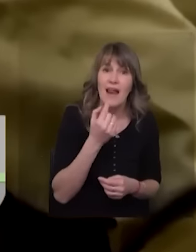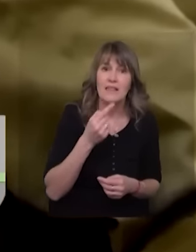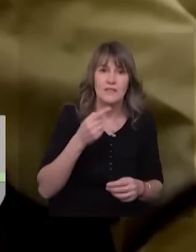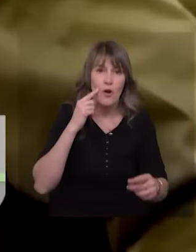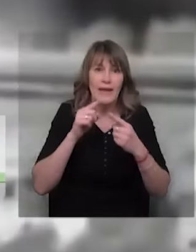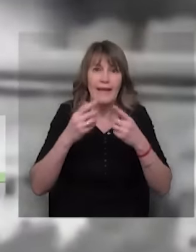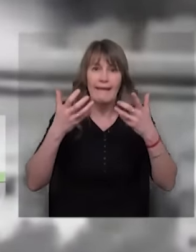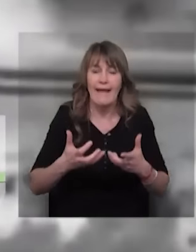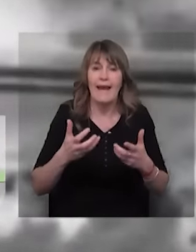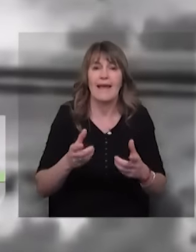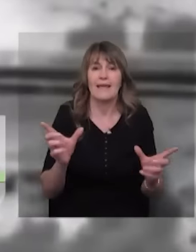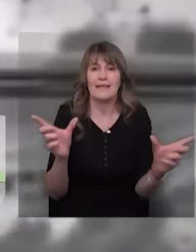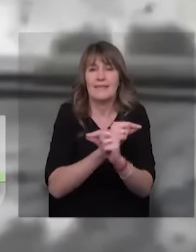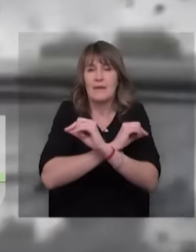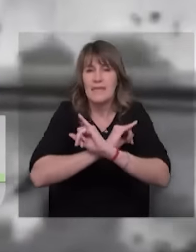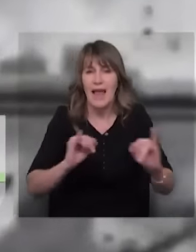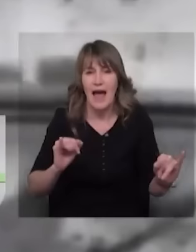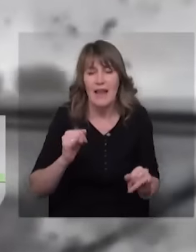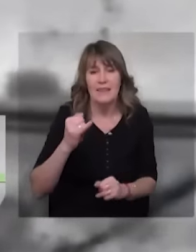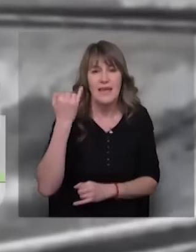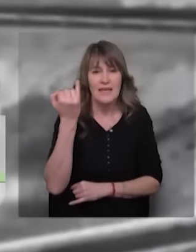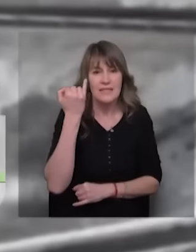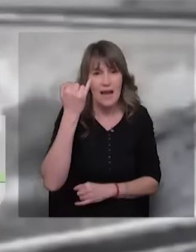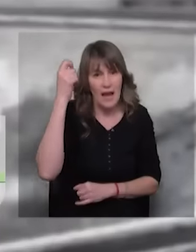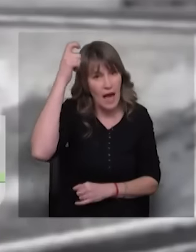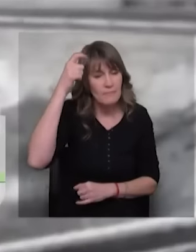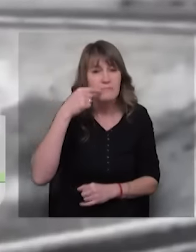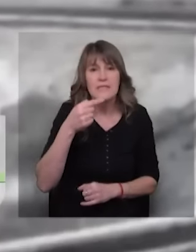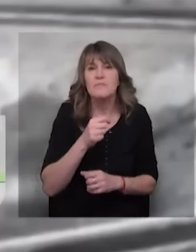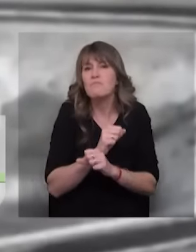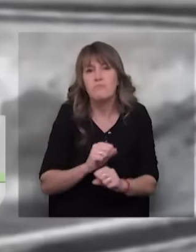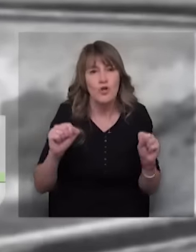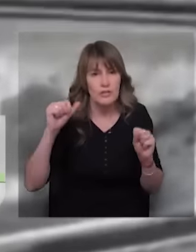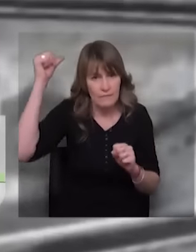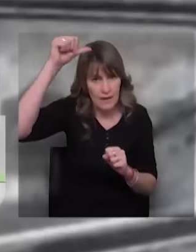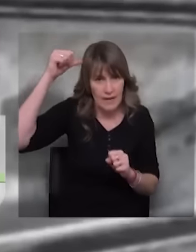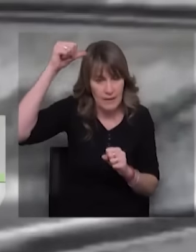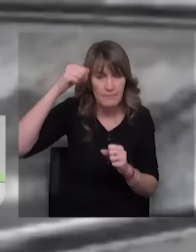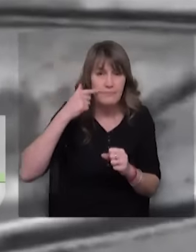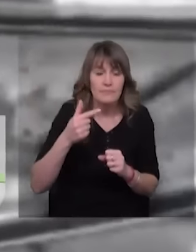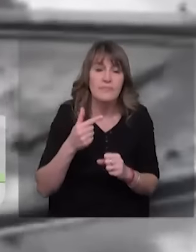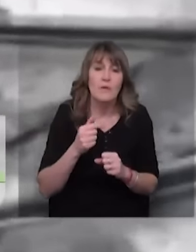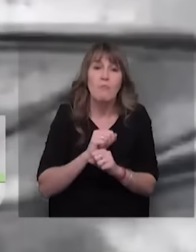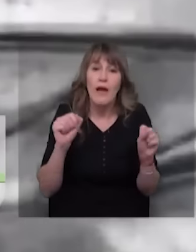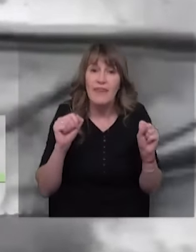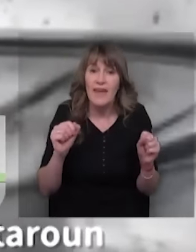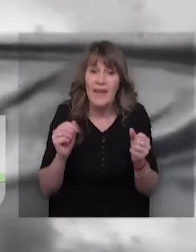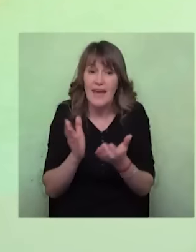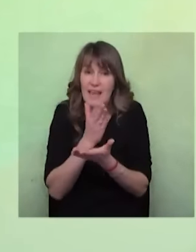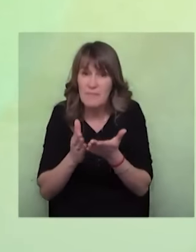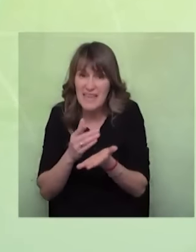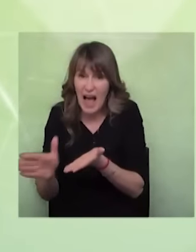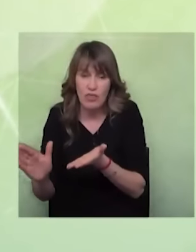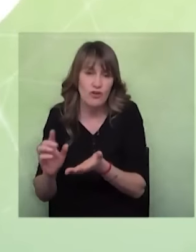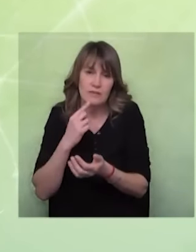destruir y erradicar el movimiento islamista jamás es prácticamente inalcanzable y que cualquiera que piense que puede ser eliminado está